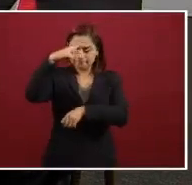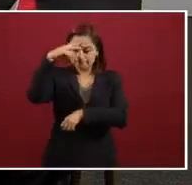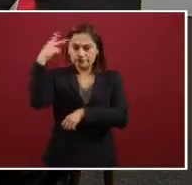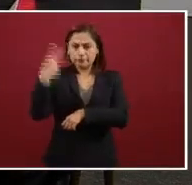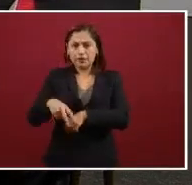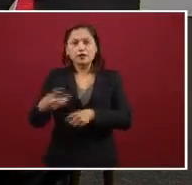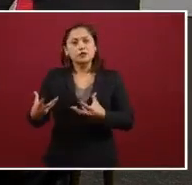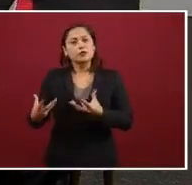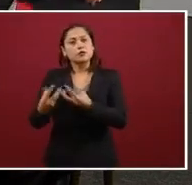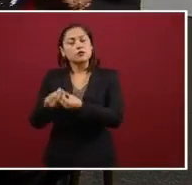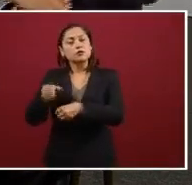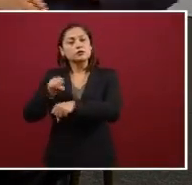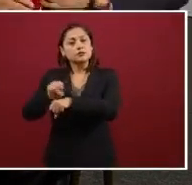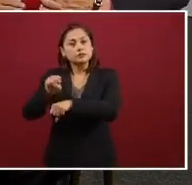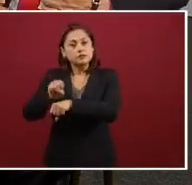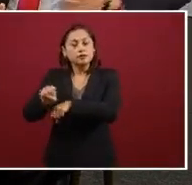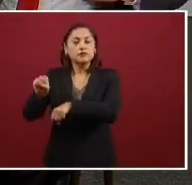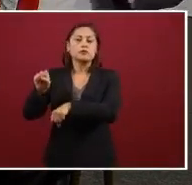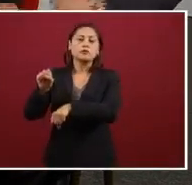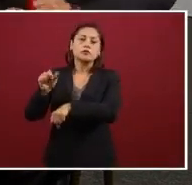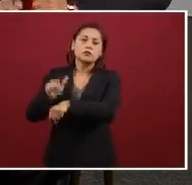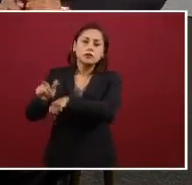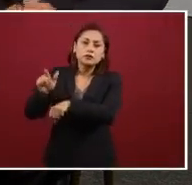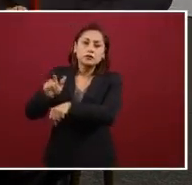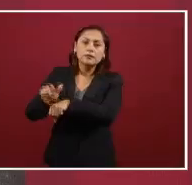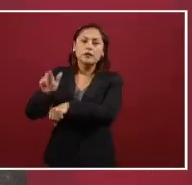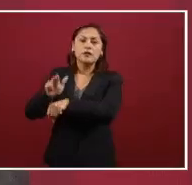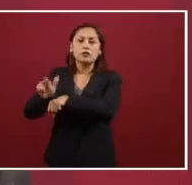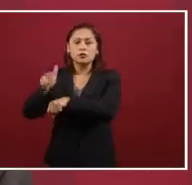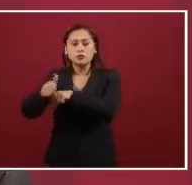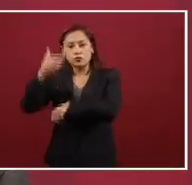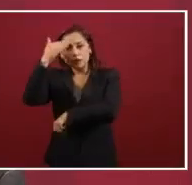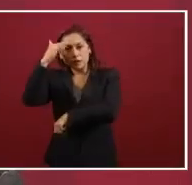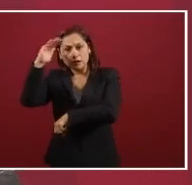Salvador, Guatemala, Honduras, Cuba, Haití.